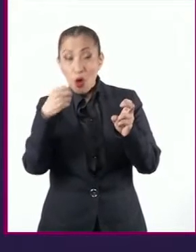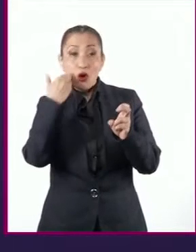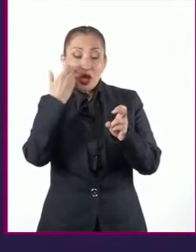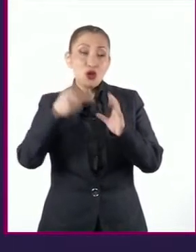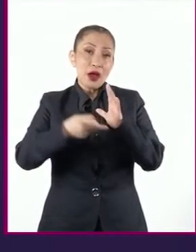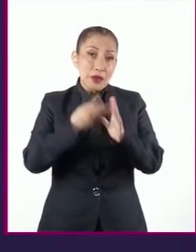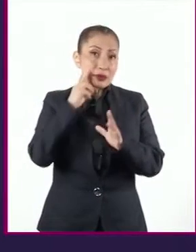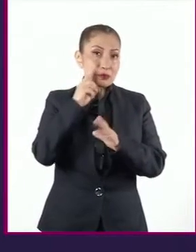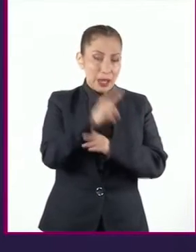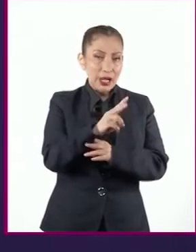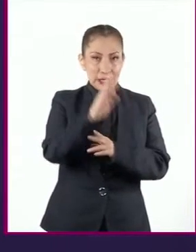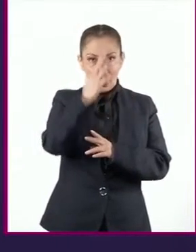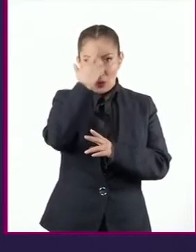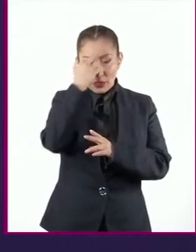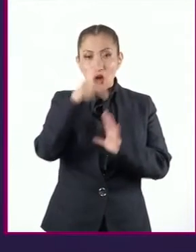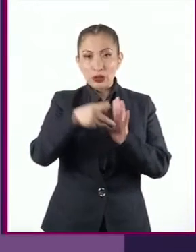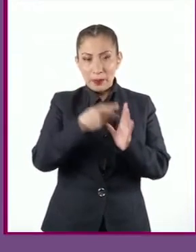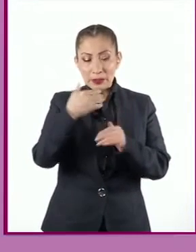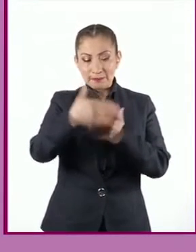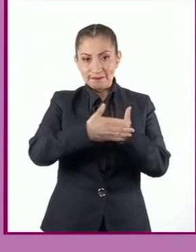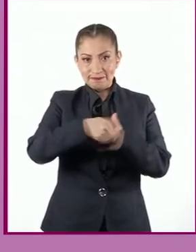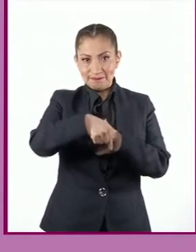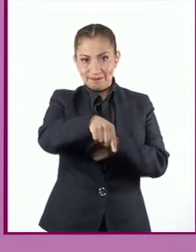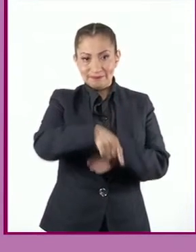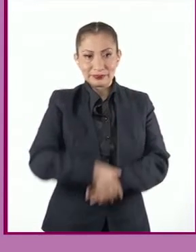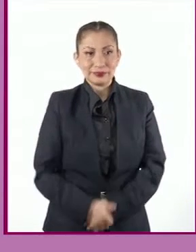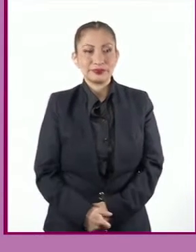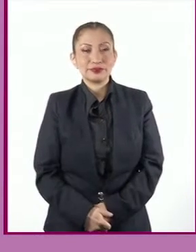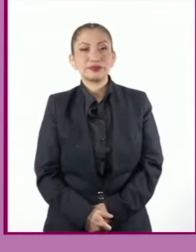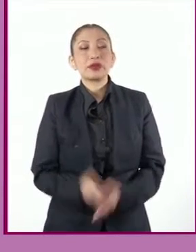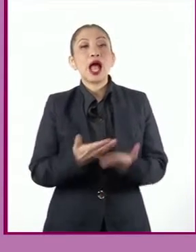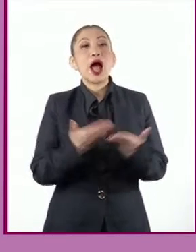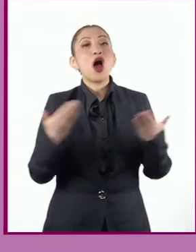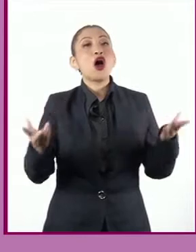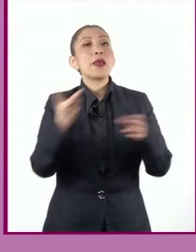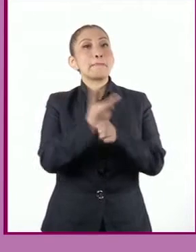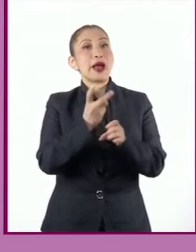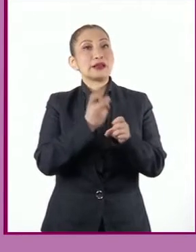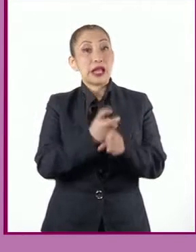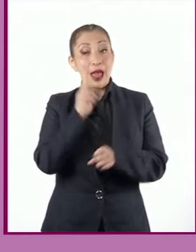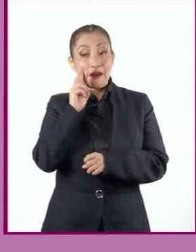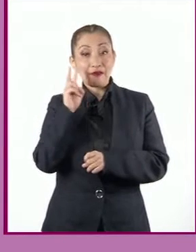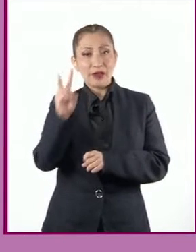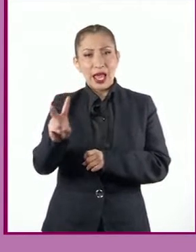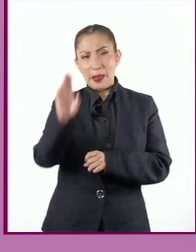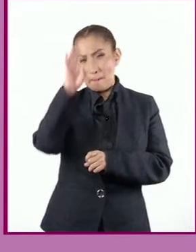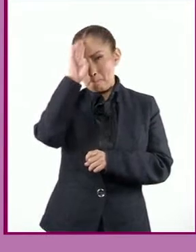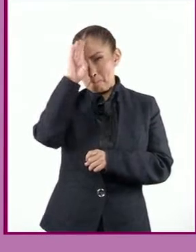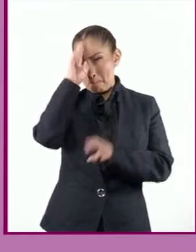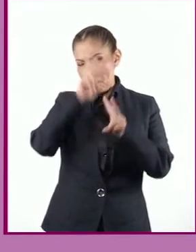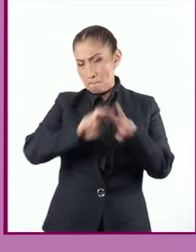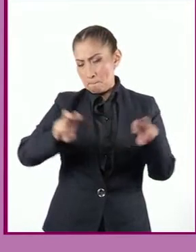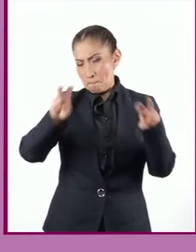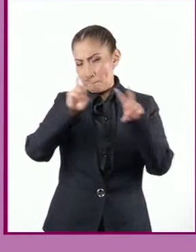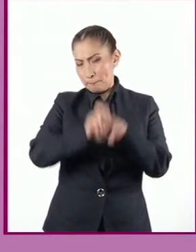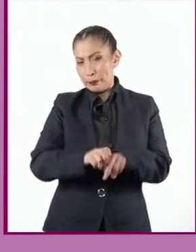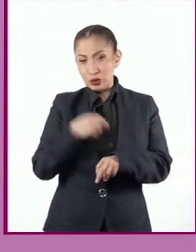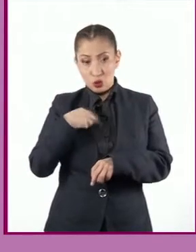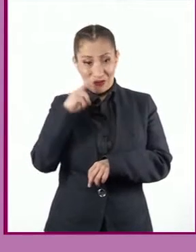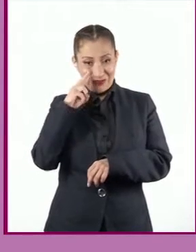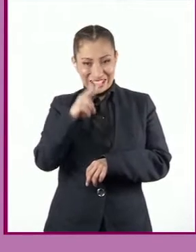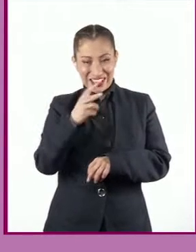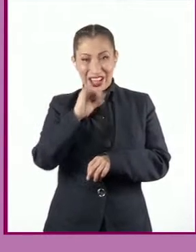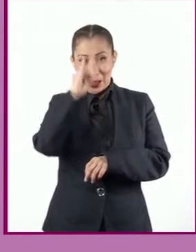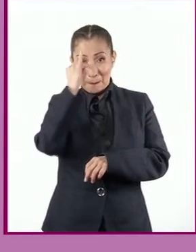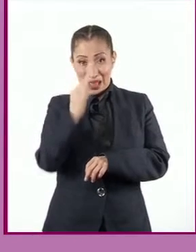verlo, les recuerdo que se repetirá. Ahora los invitamos a observar y reflexionar. Como pueden